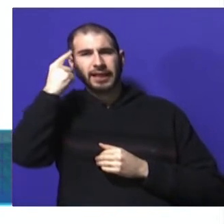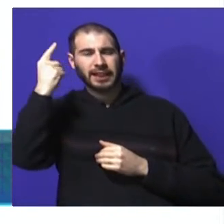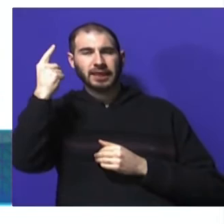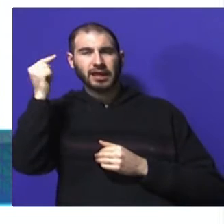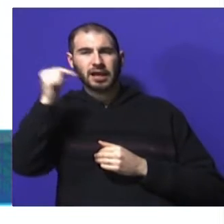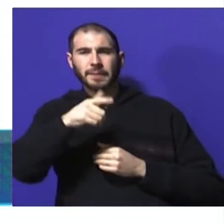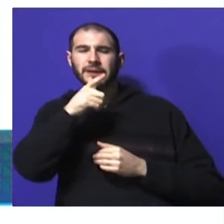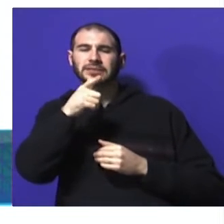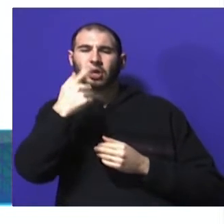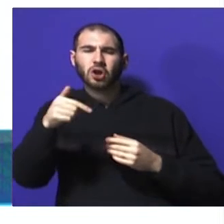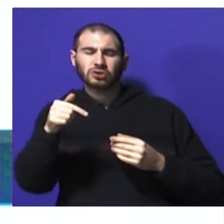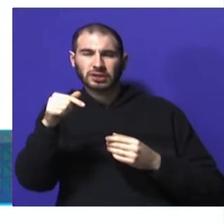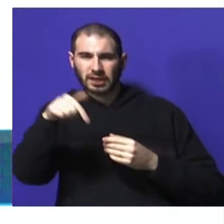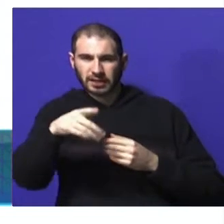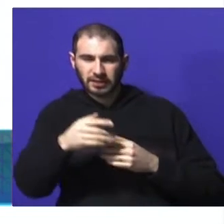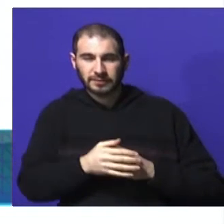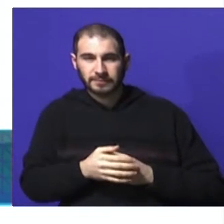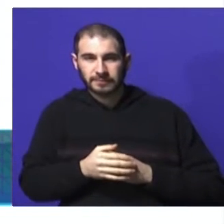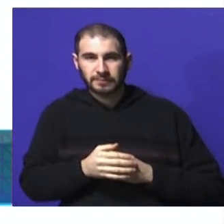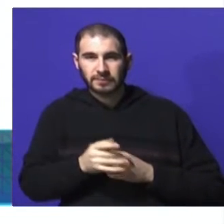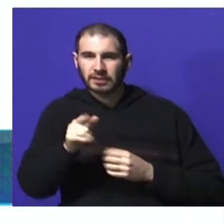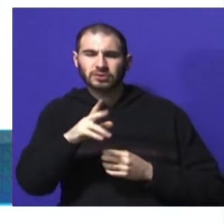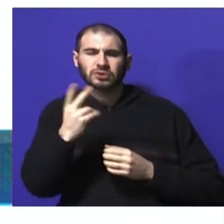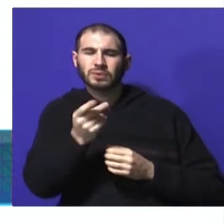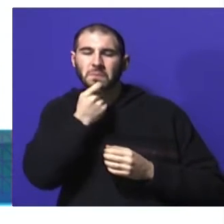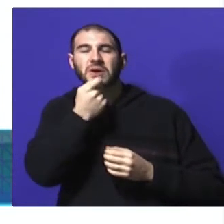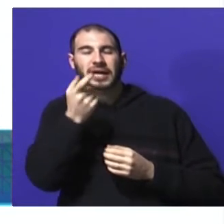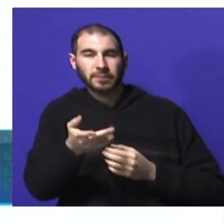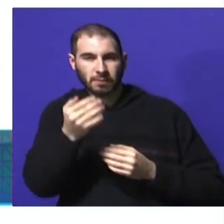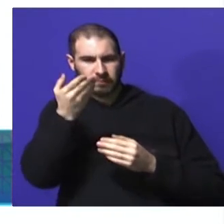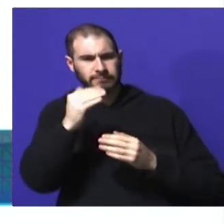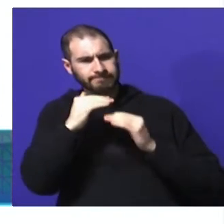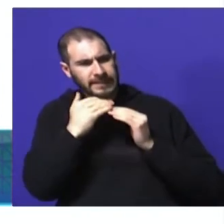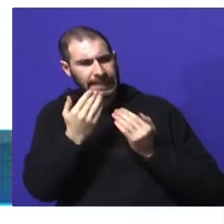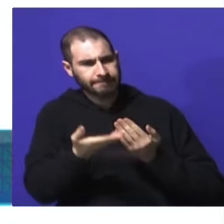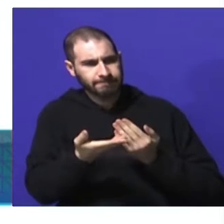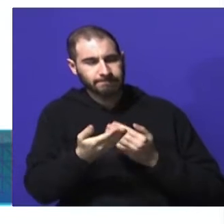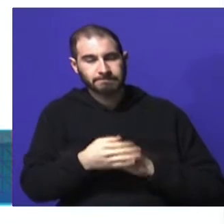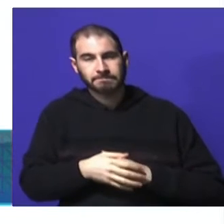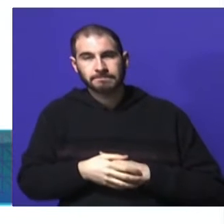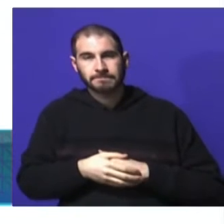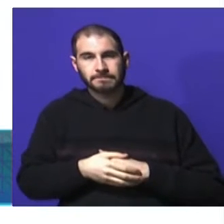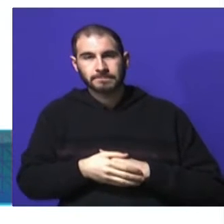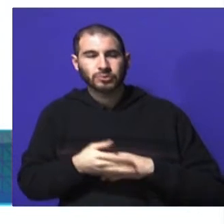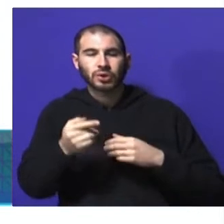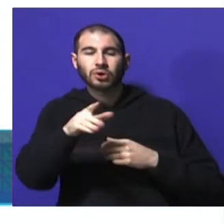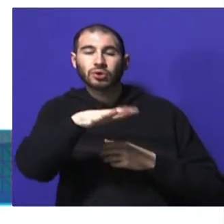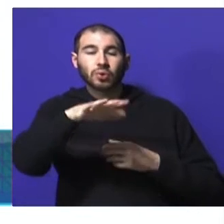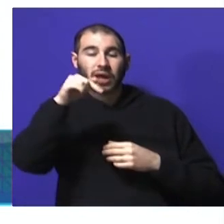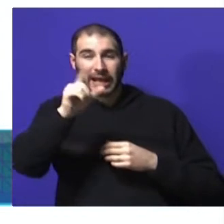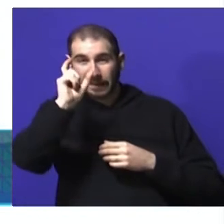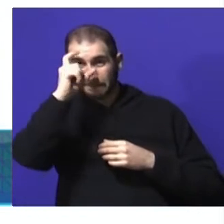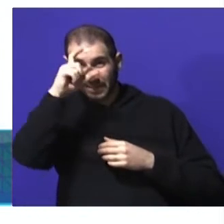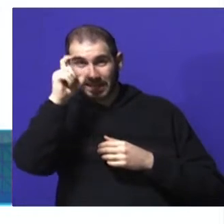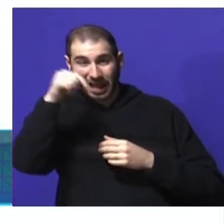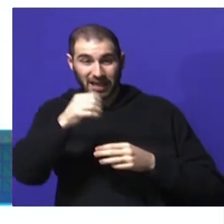que es un factor de progreso, que en realidad no lo es, porque si uno observa los lugares a donde las mineras